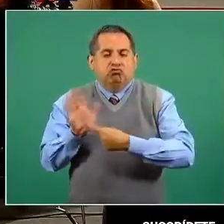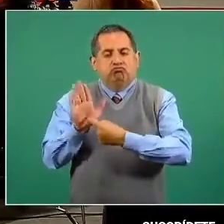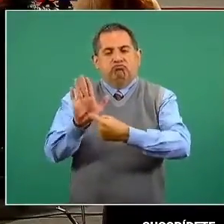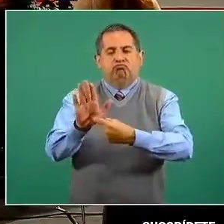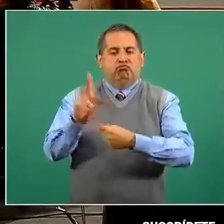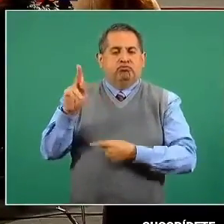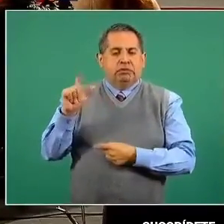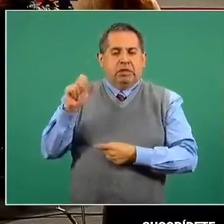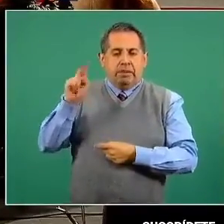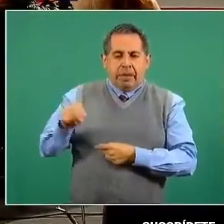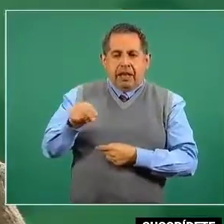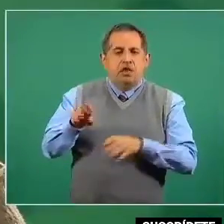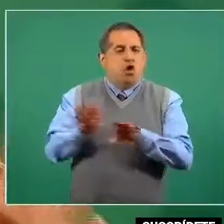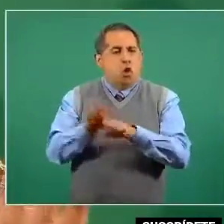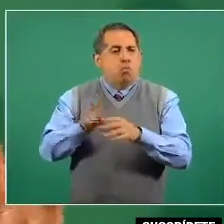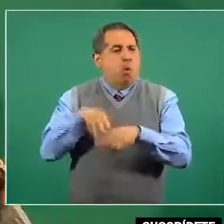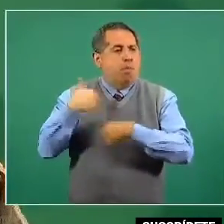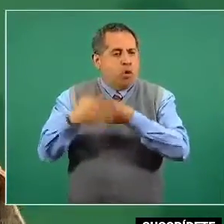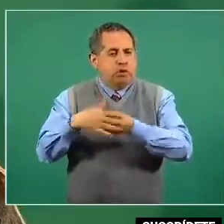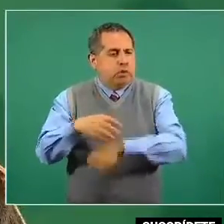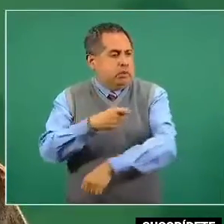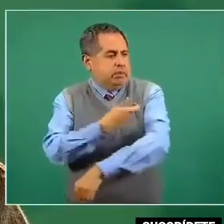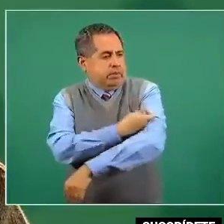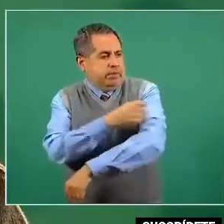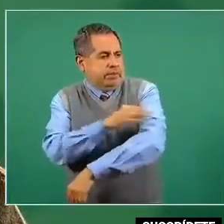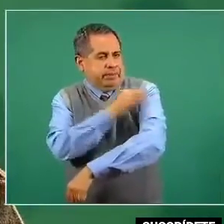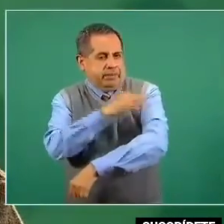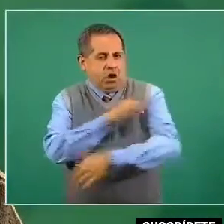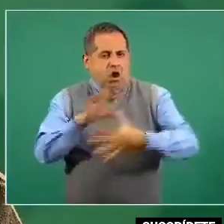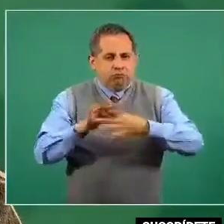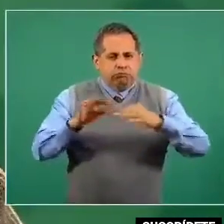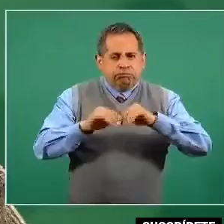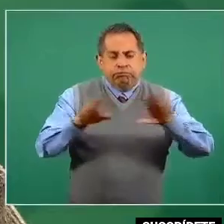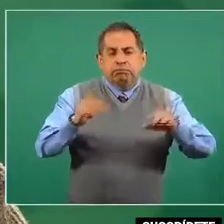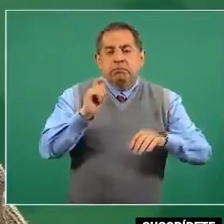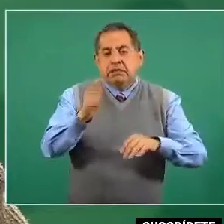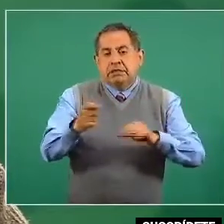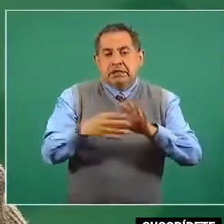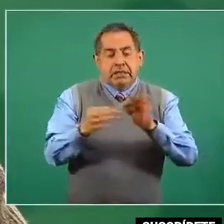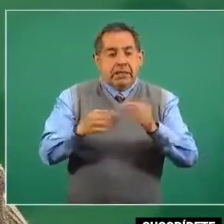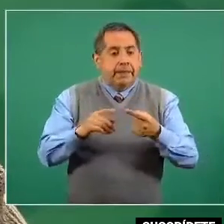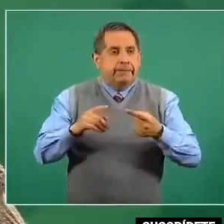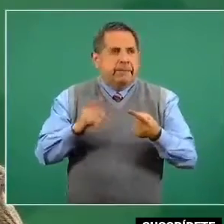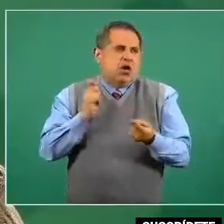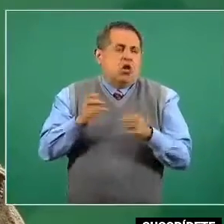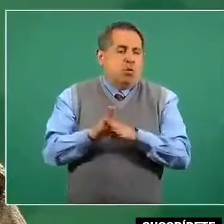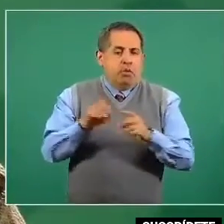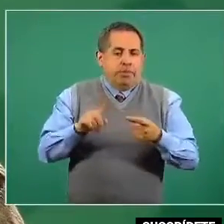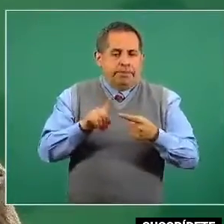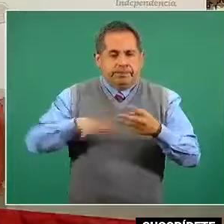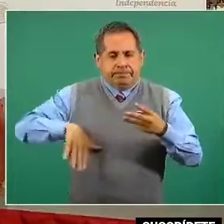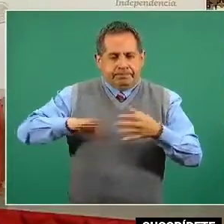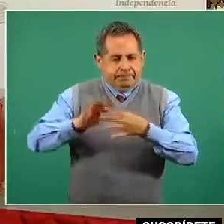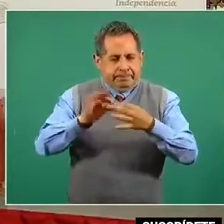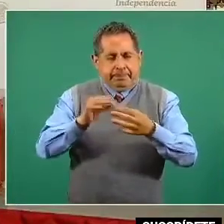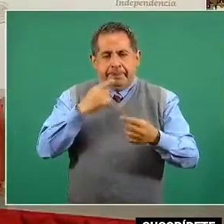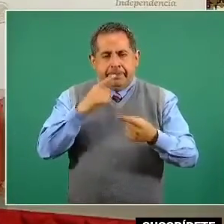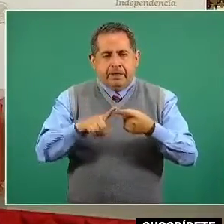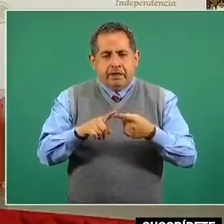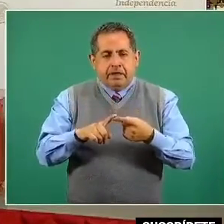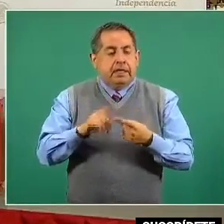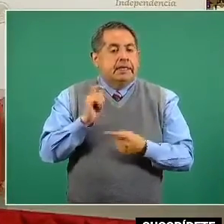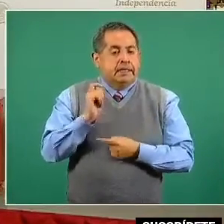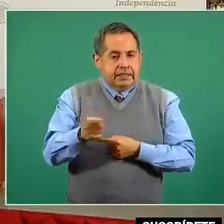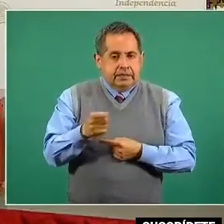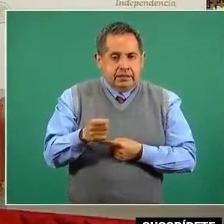el plan de vacunación. Puedo dar 2 o 3 elementos clave. El primero es, como dije al inicio, pasamos